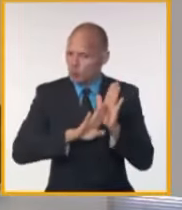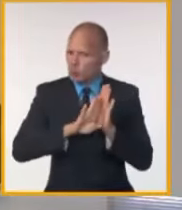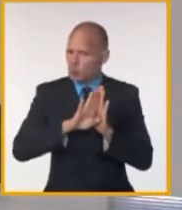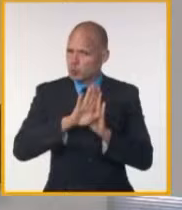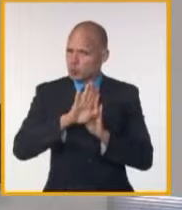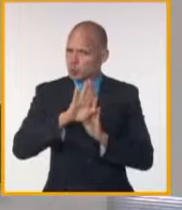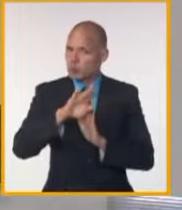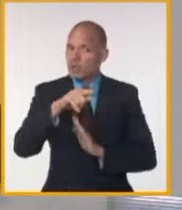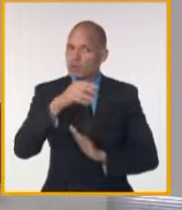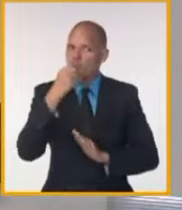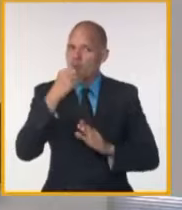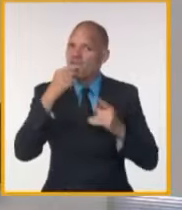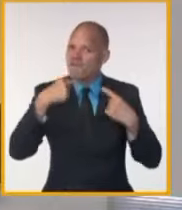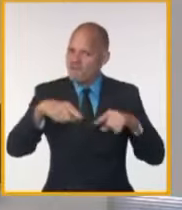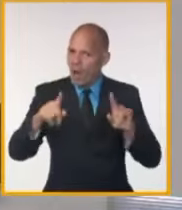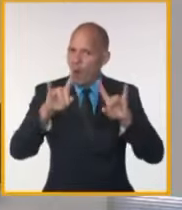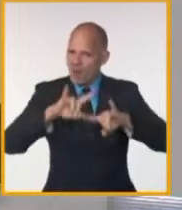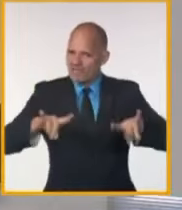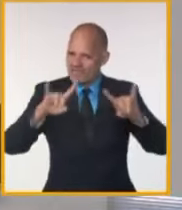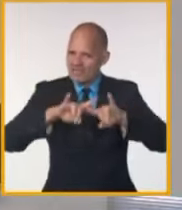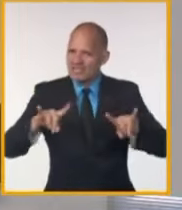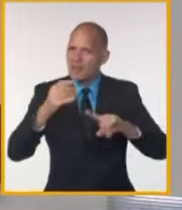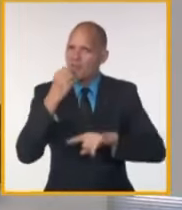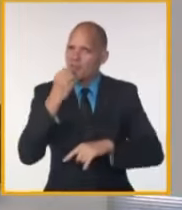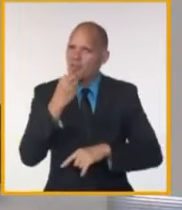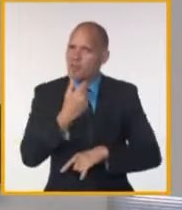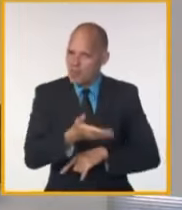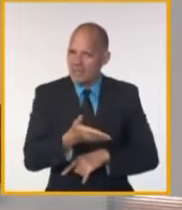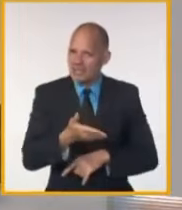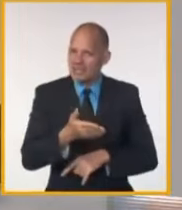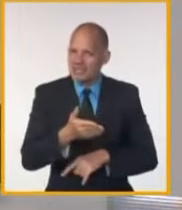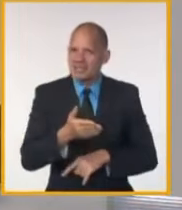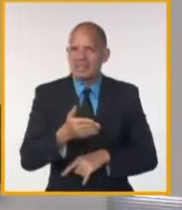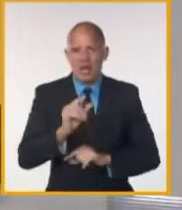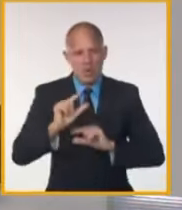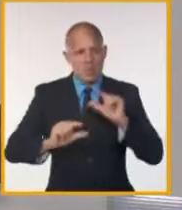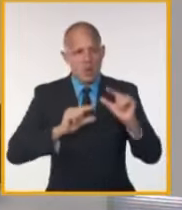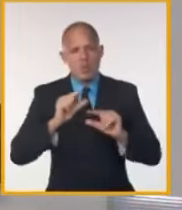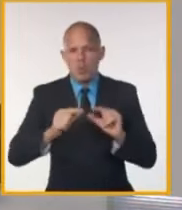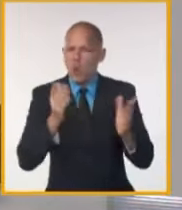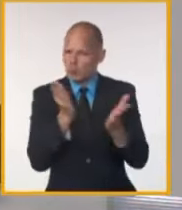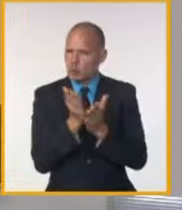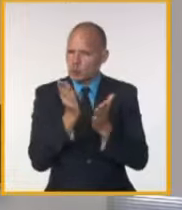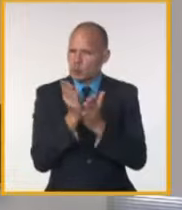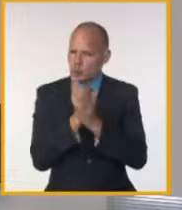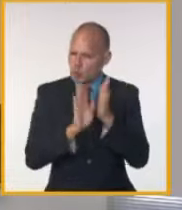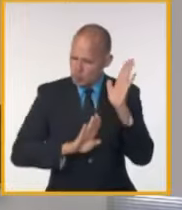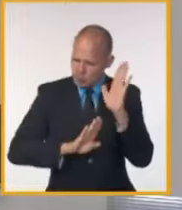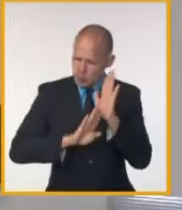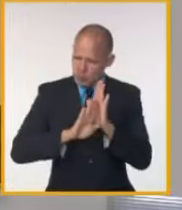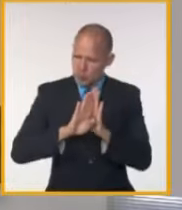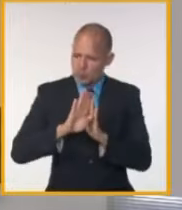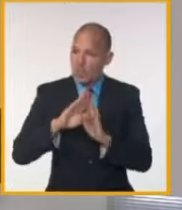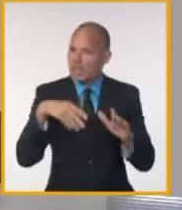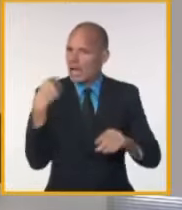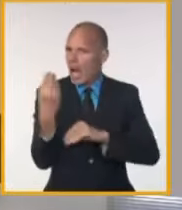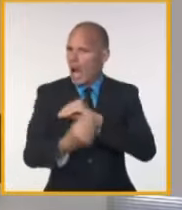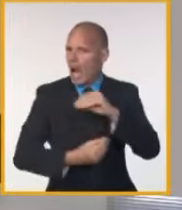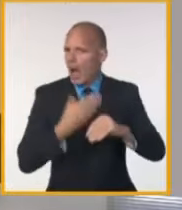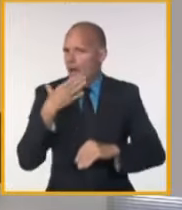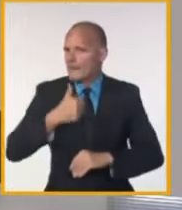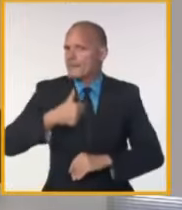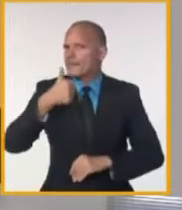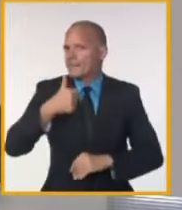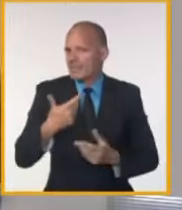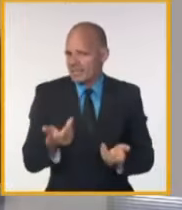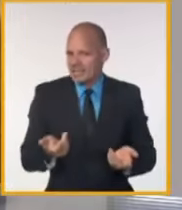superior pública y pudieron tener finalmente movilidad social ascendente Y a partir de ahí cambiarle quizás la historia a su propia